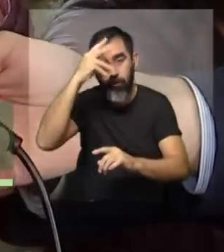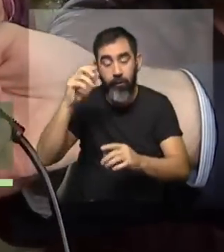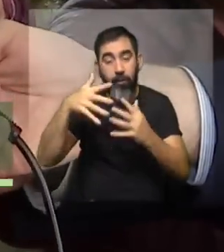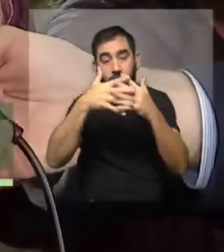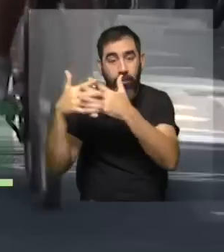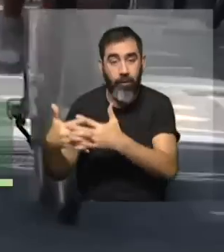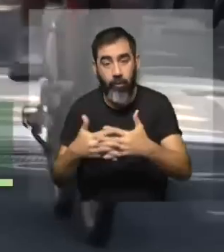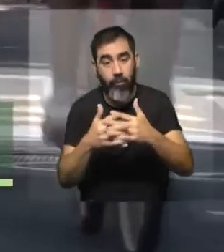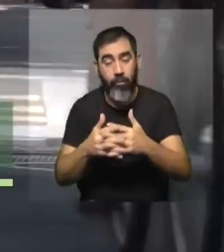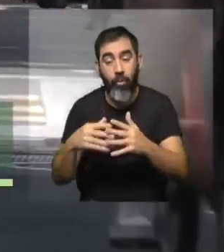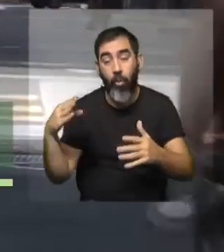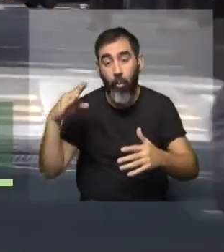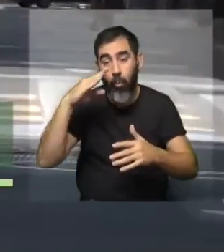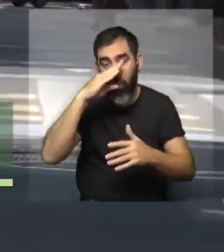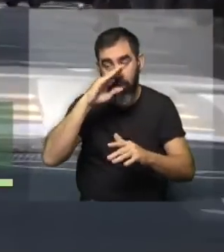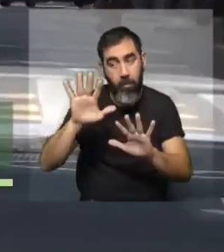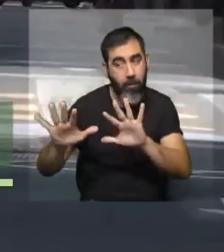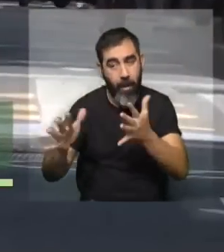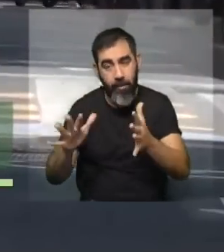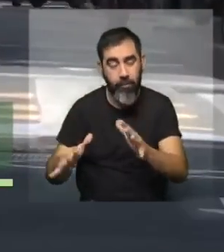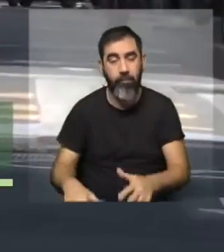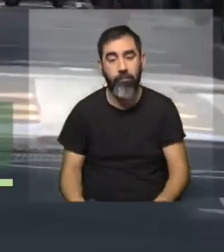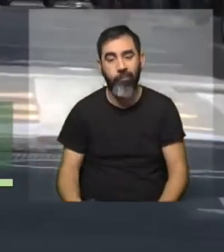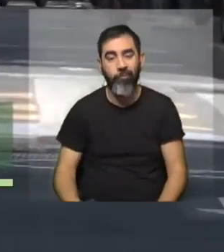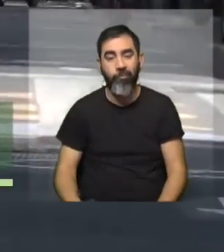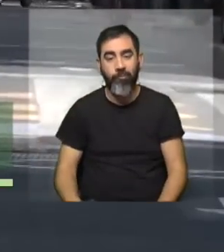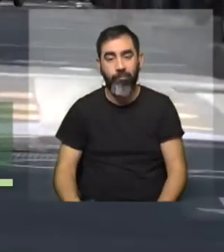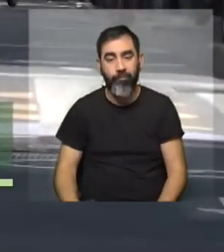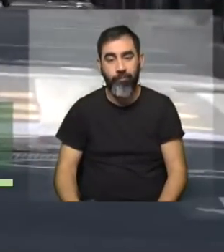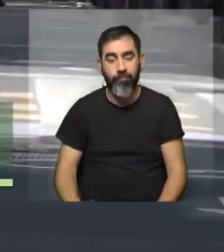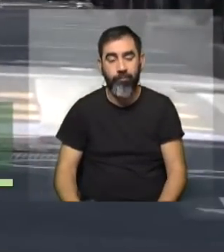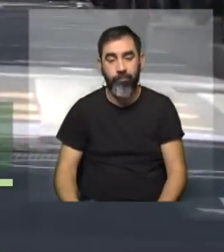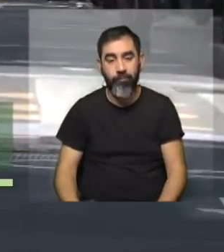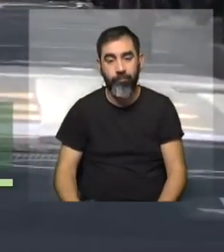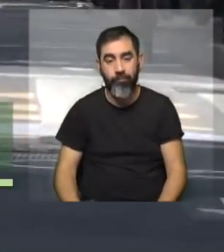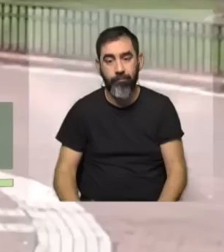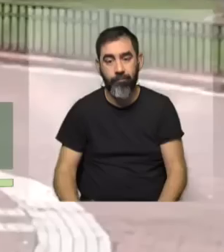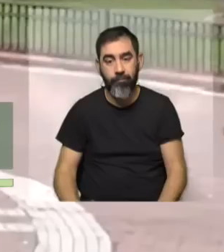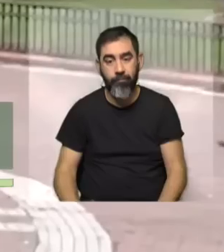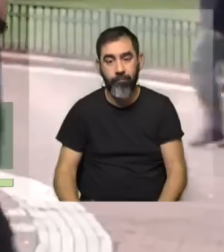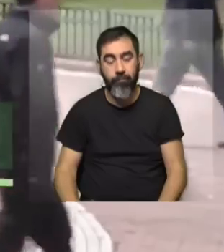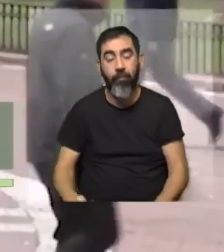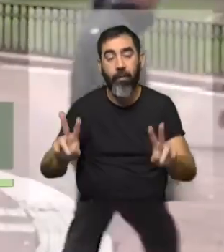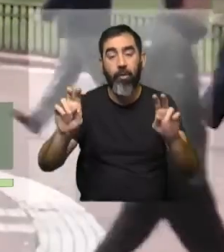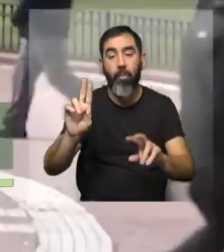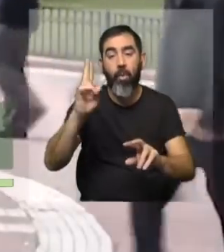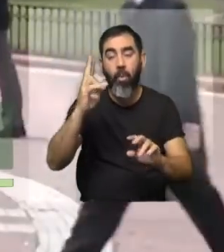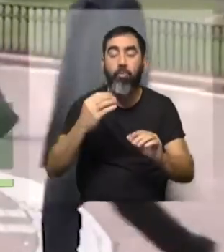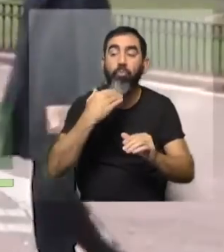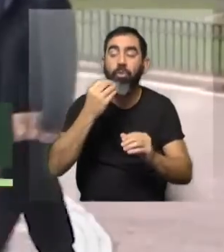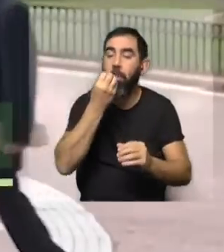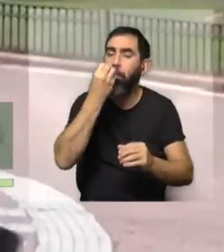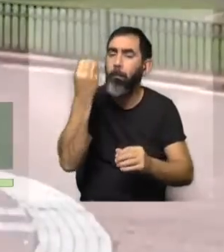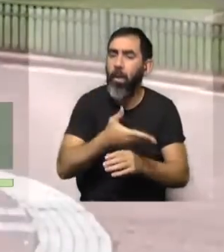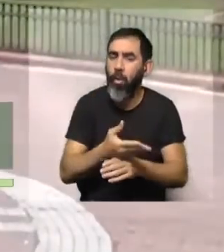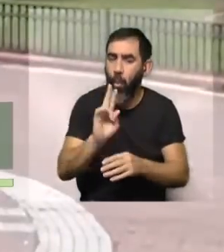y en el caso de bolsonaro algo parecido entonces creo que si nosotros analizamos con óptica uruguaya yo no sé si lo mejor para el